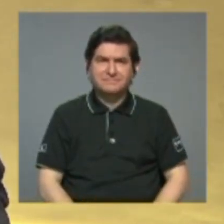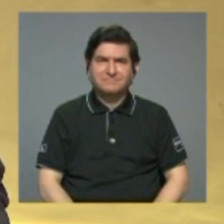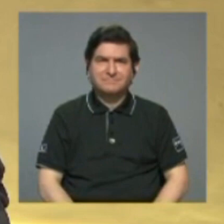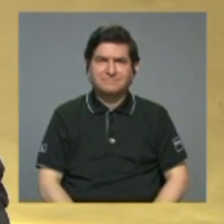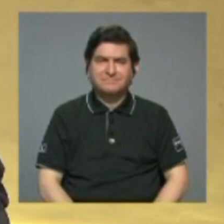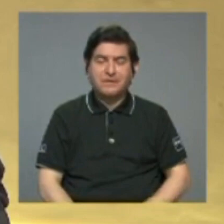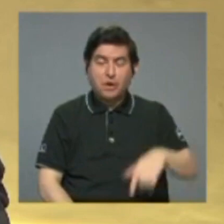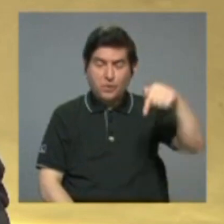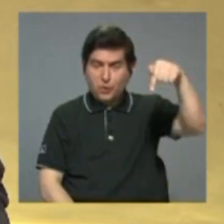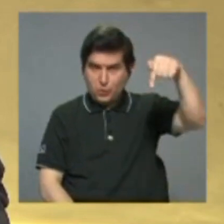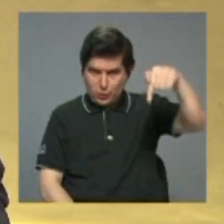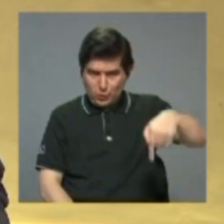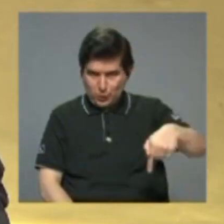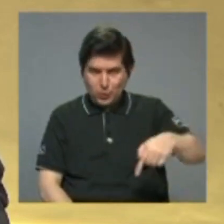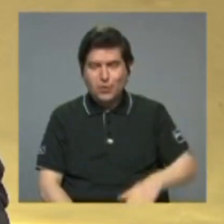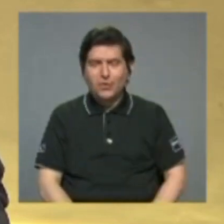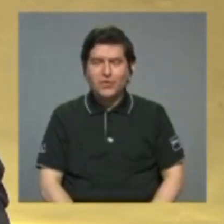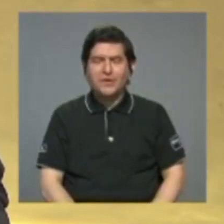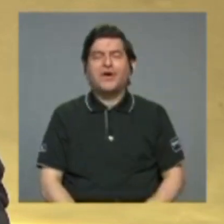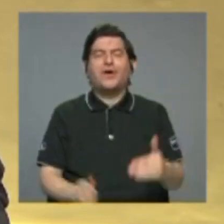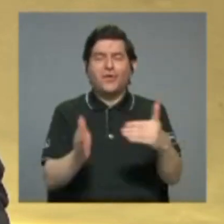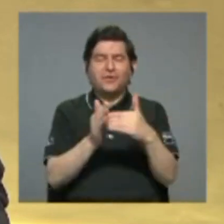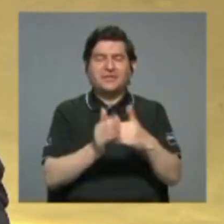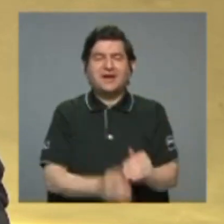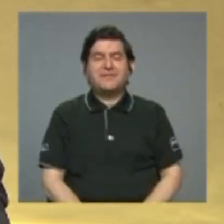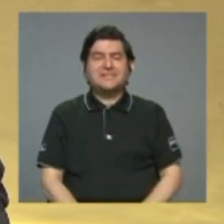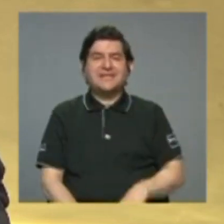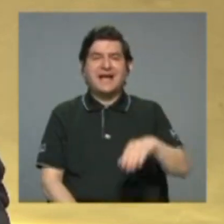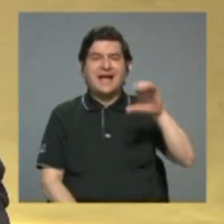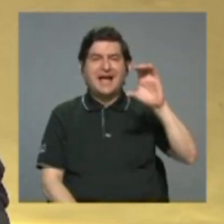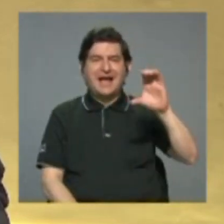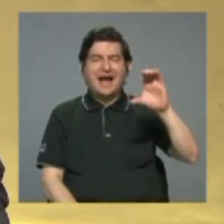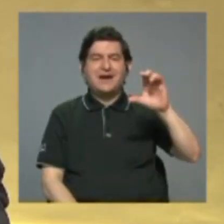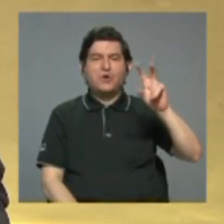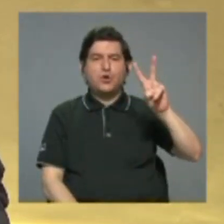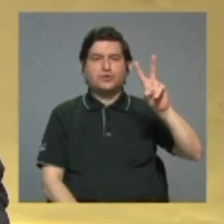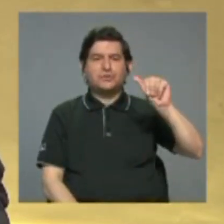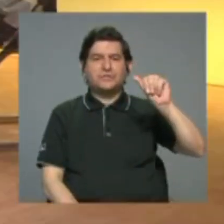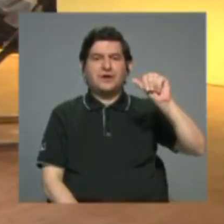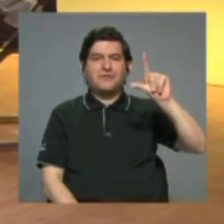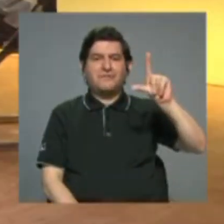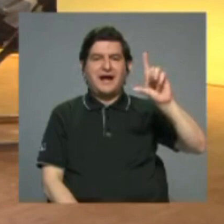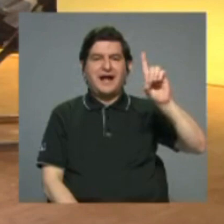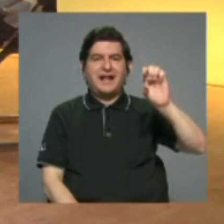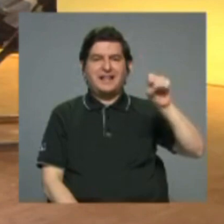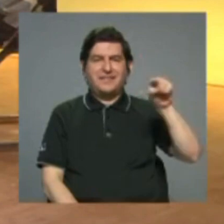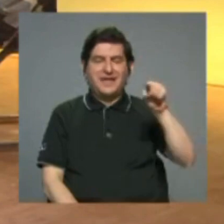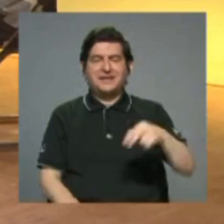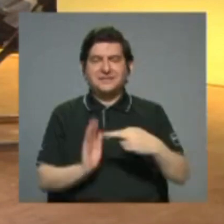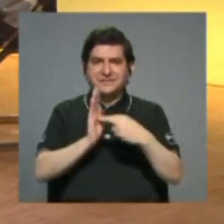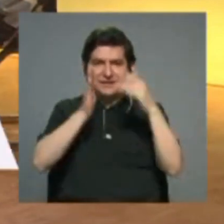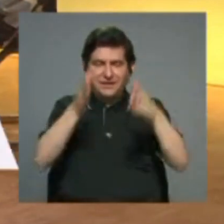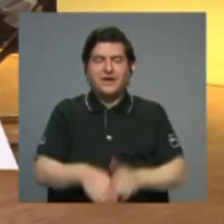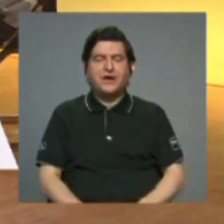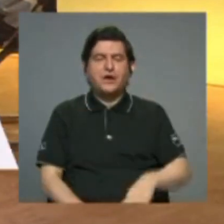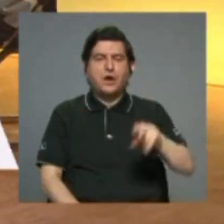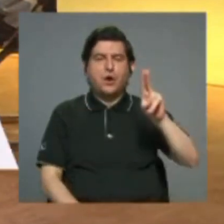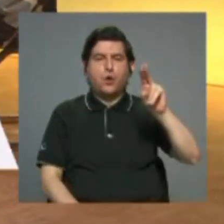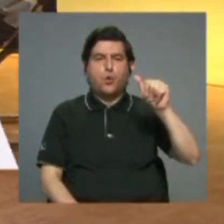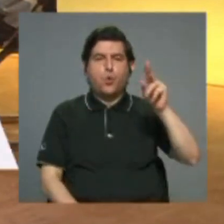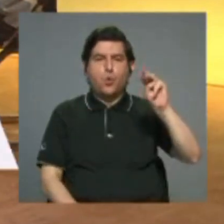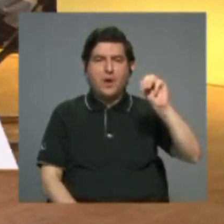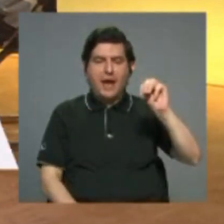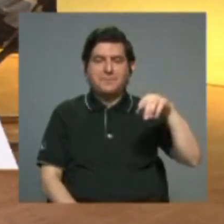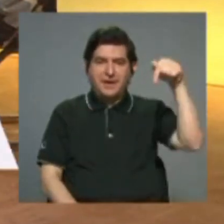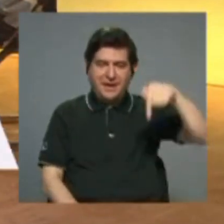hoy tenemos de nuevo a don Carlos Valdés, el representante de la UNAM en la Universidad de